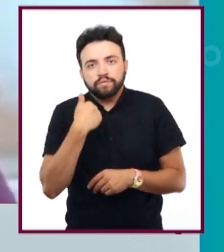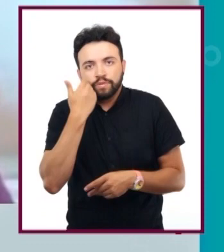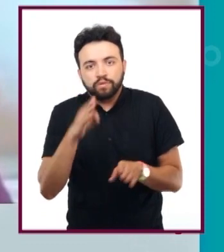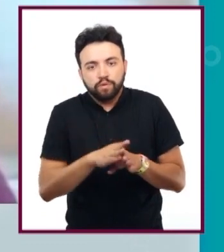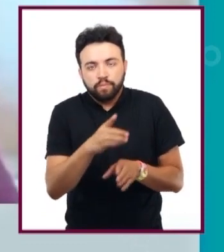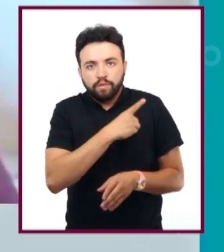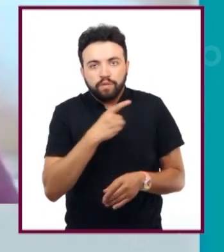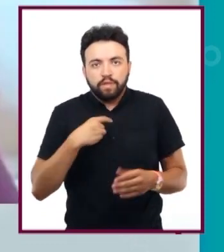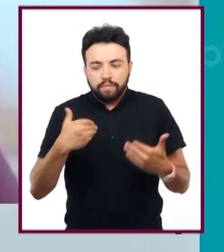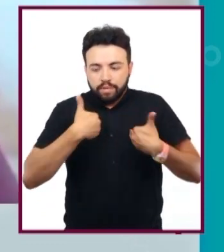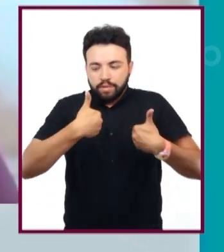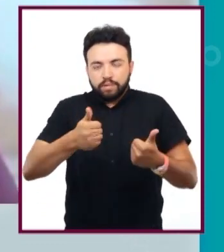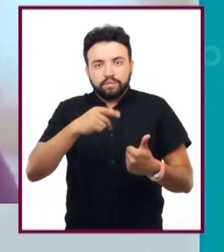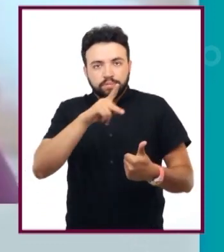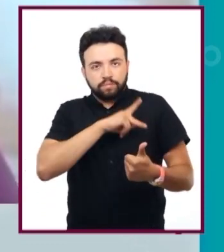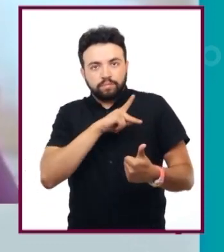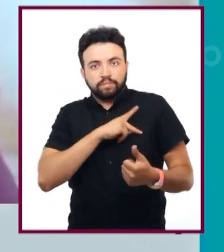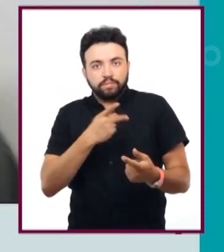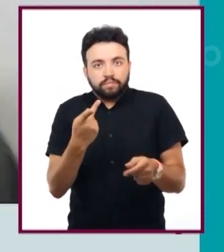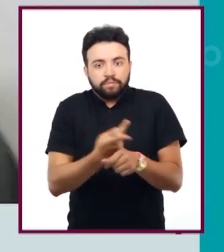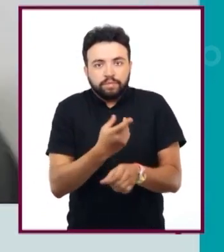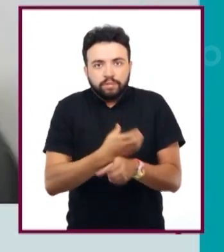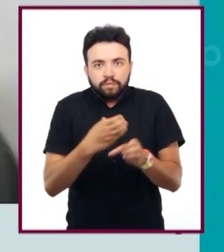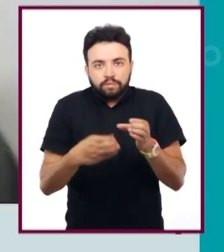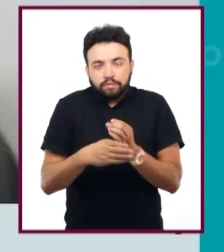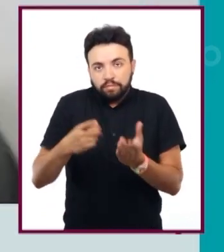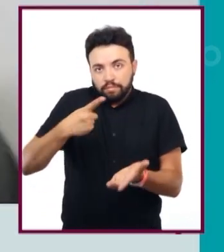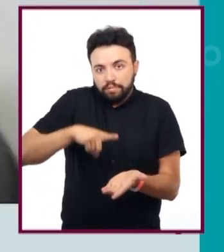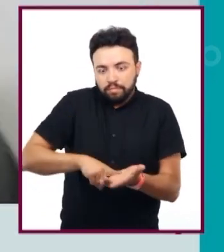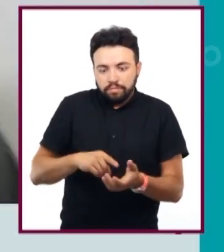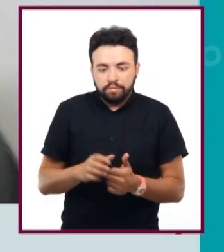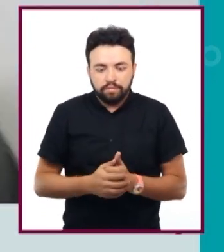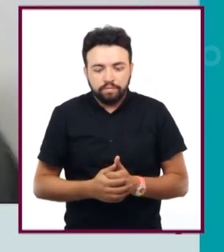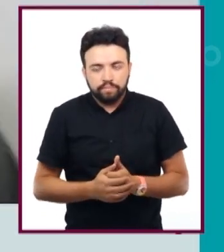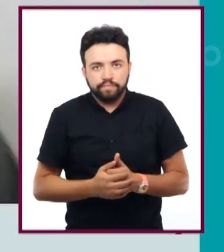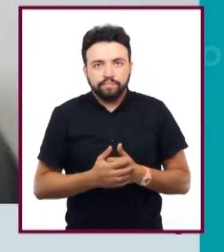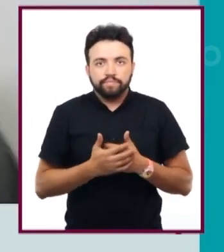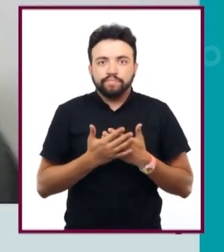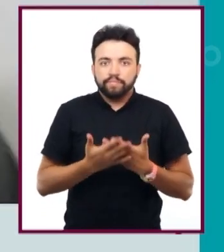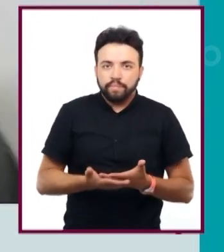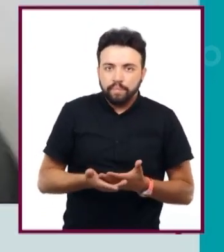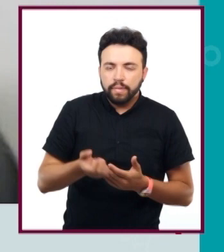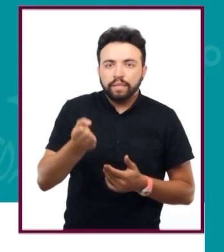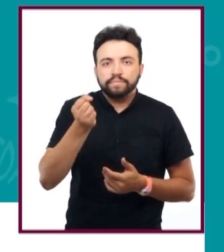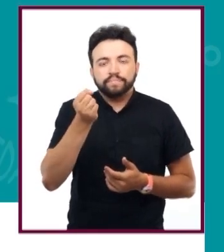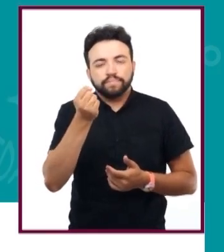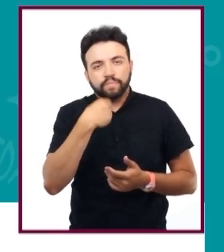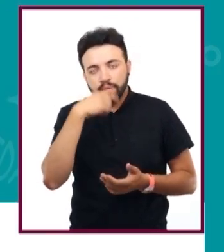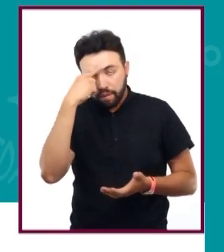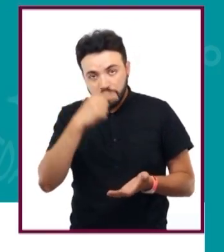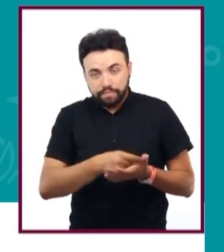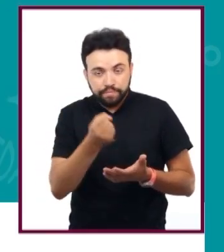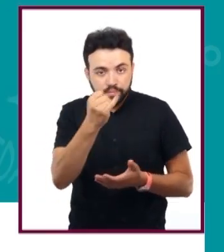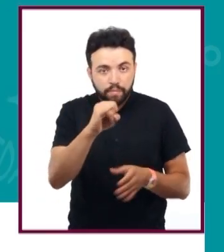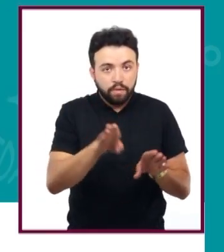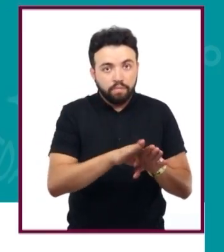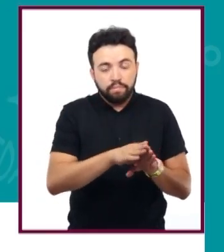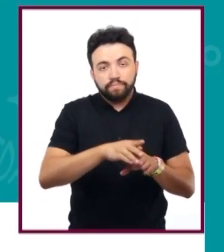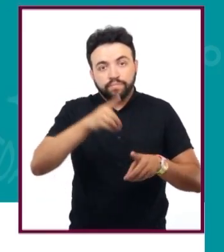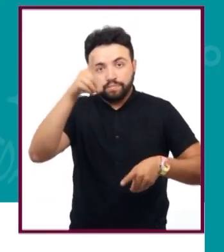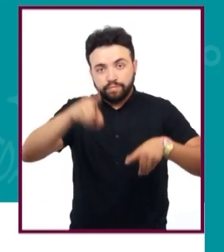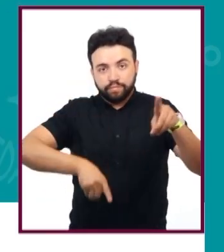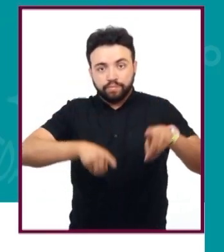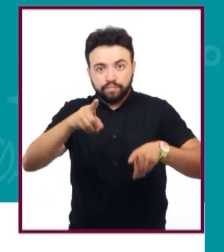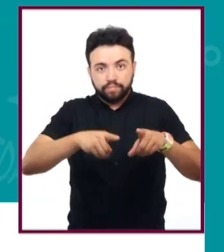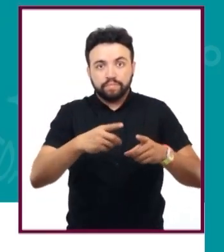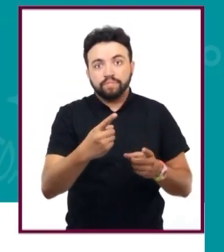zapatos y trataran de entender mi situación. Porque así como depende de ti, tanto de la otra